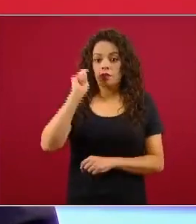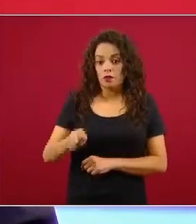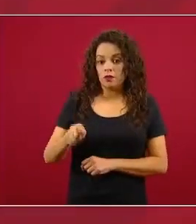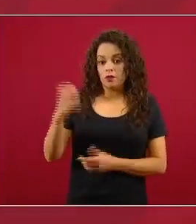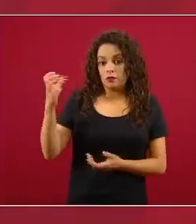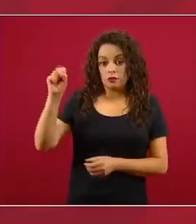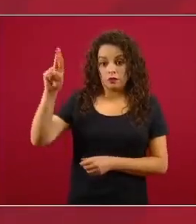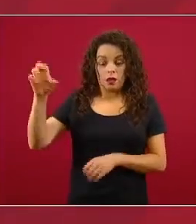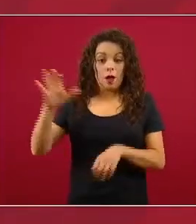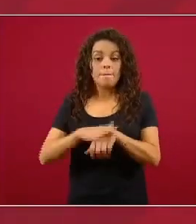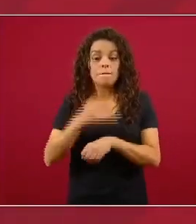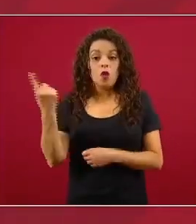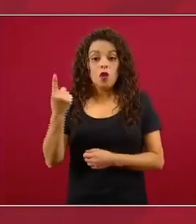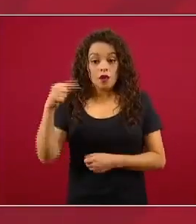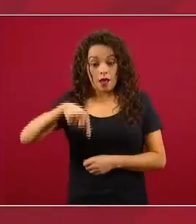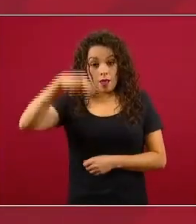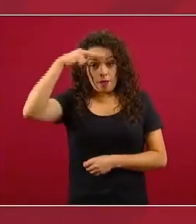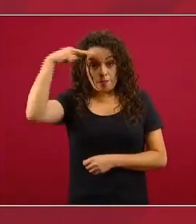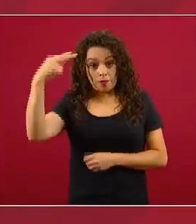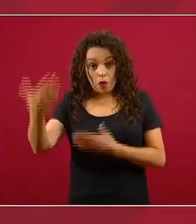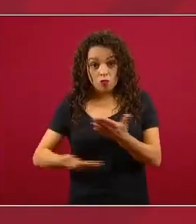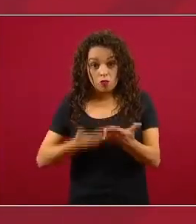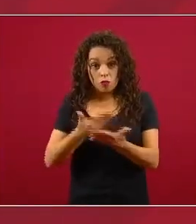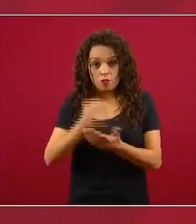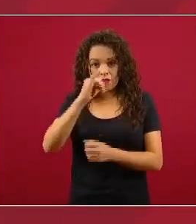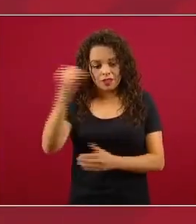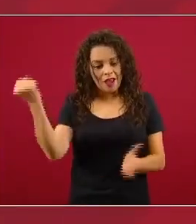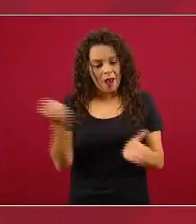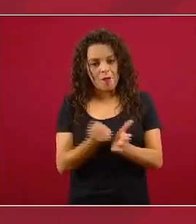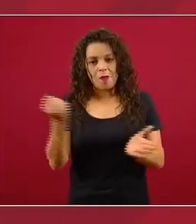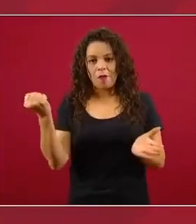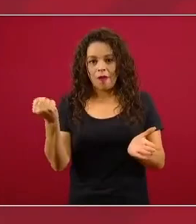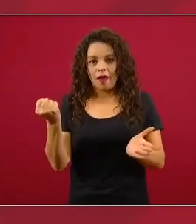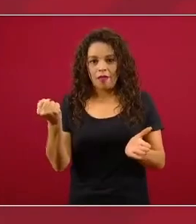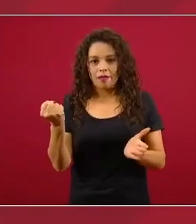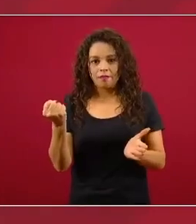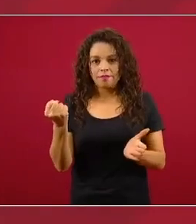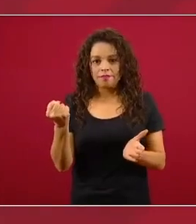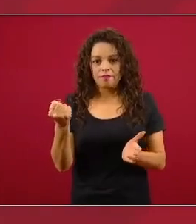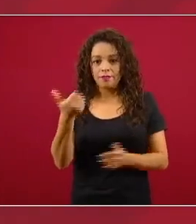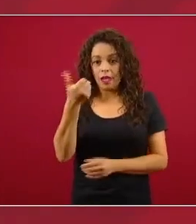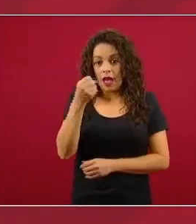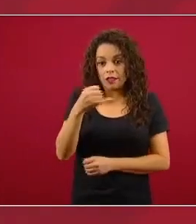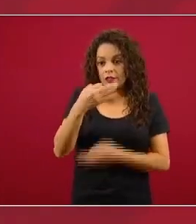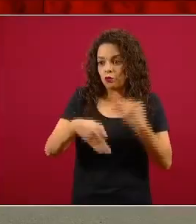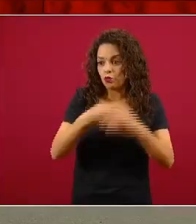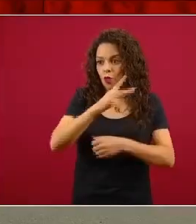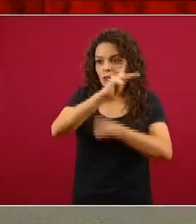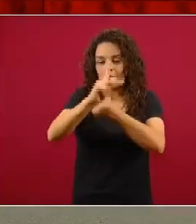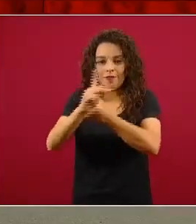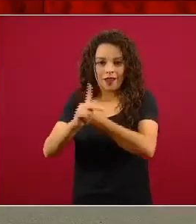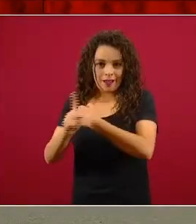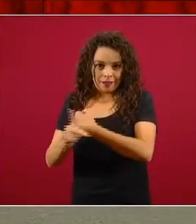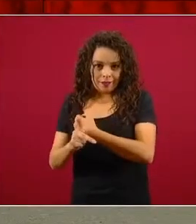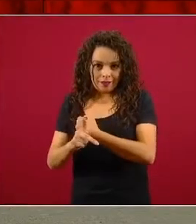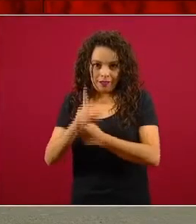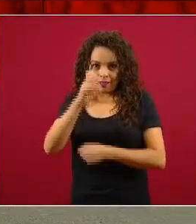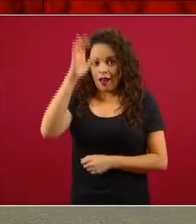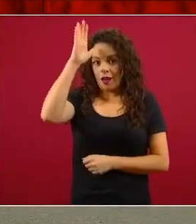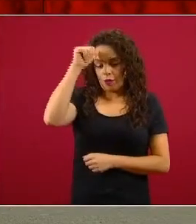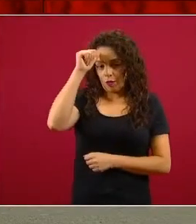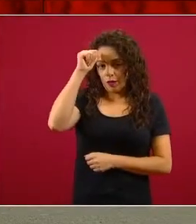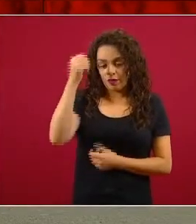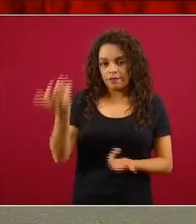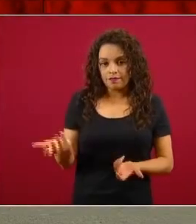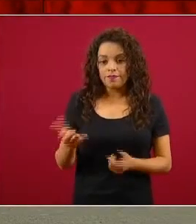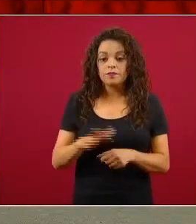una iniciativa del gobierno de México fue aprobada por, insisto, casi unanimidad y en buena medida contribuyó